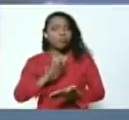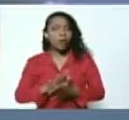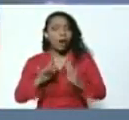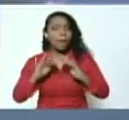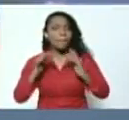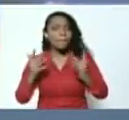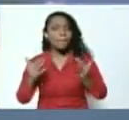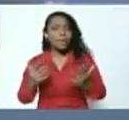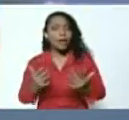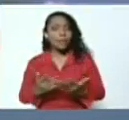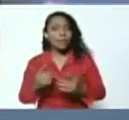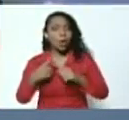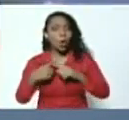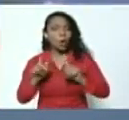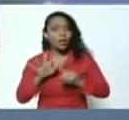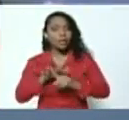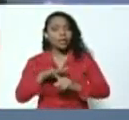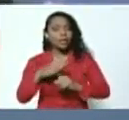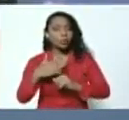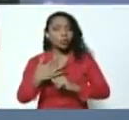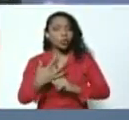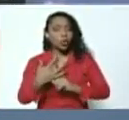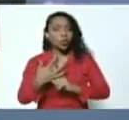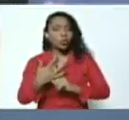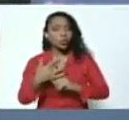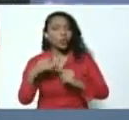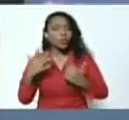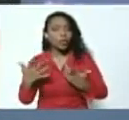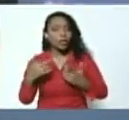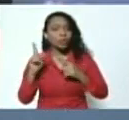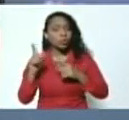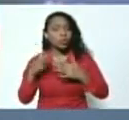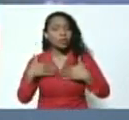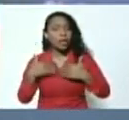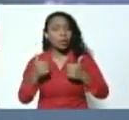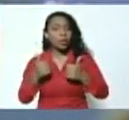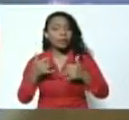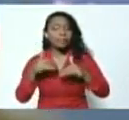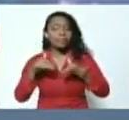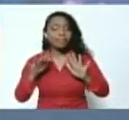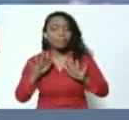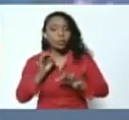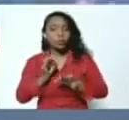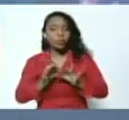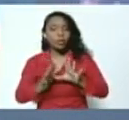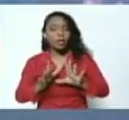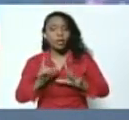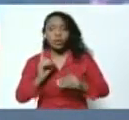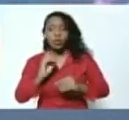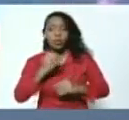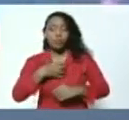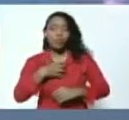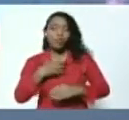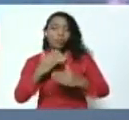pandemia y por otras situaciones de su salud que lamentablemente no pudieron superar.